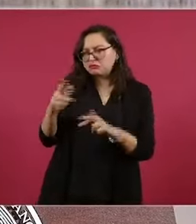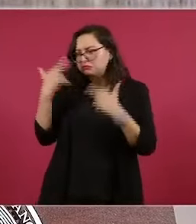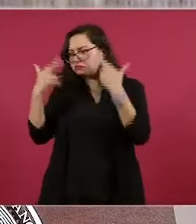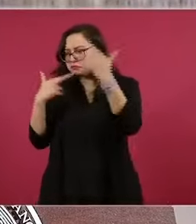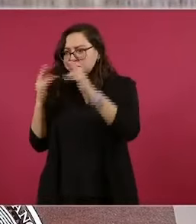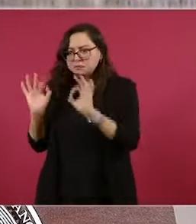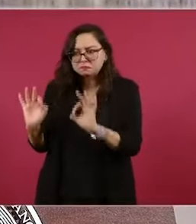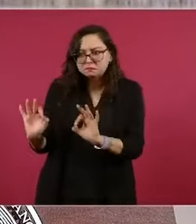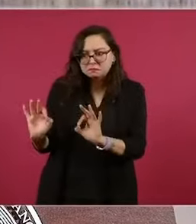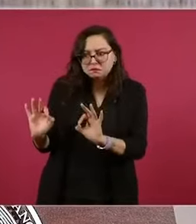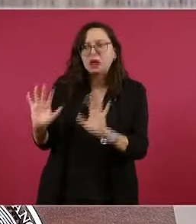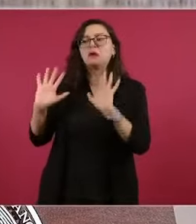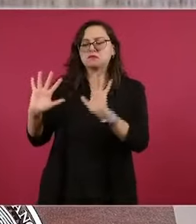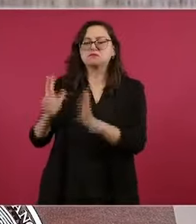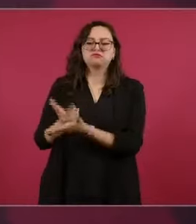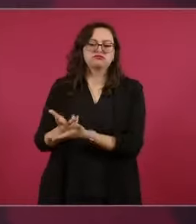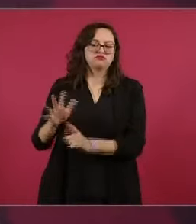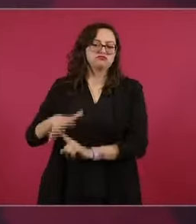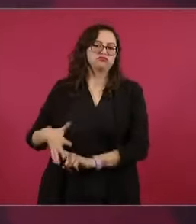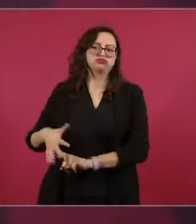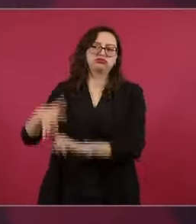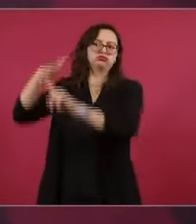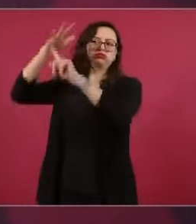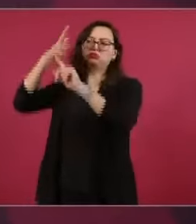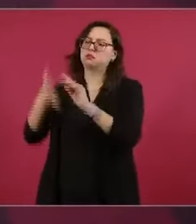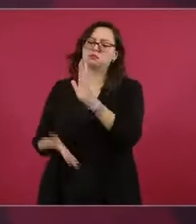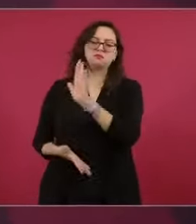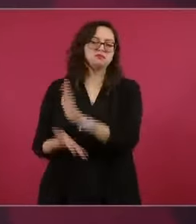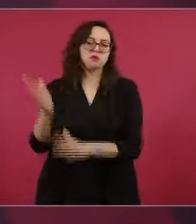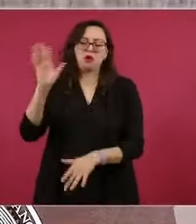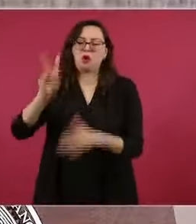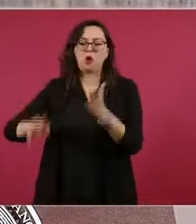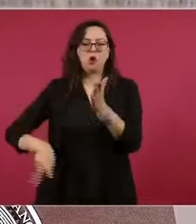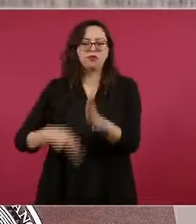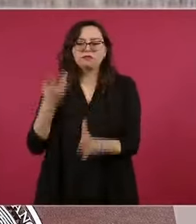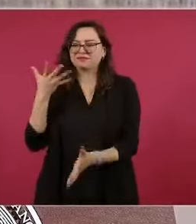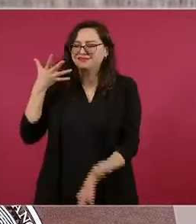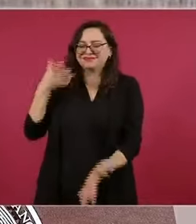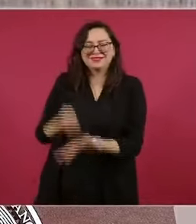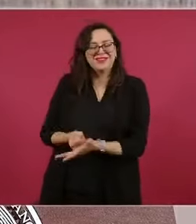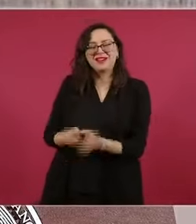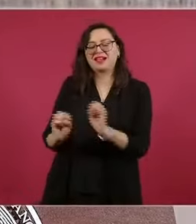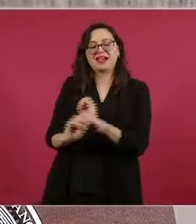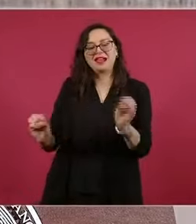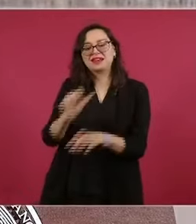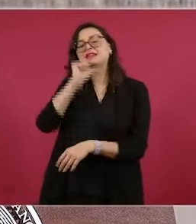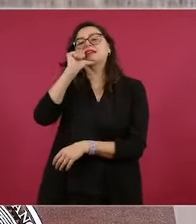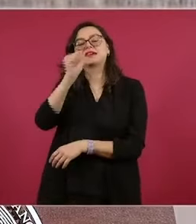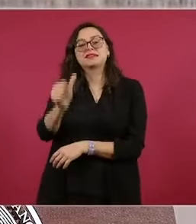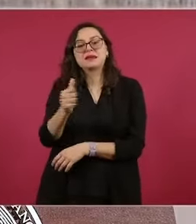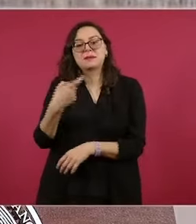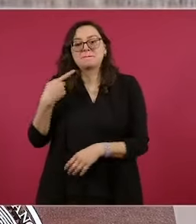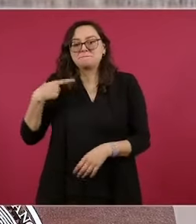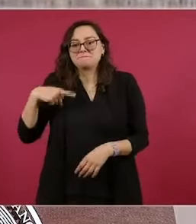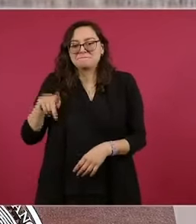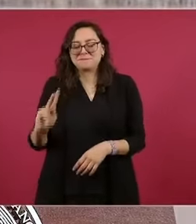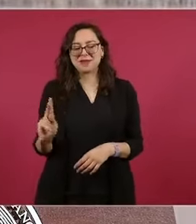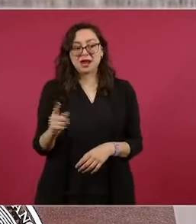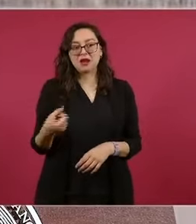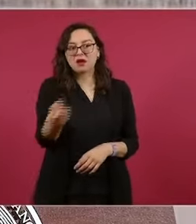procedió a reanudar sus actividades programadas. Pero llama la atención que un percance que no